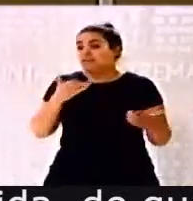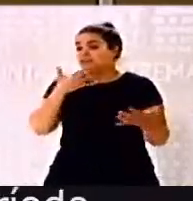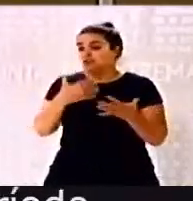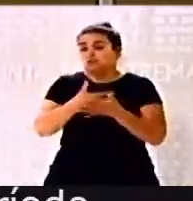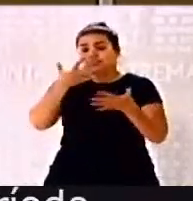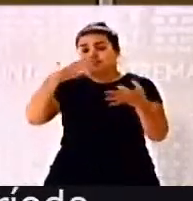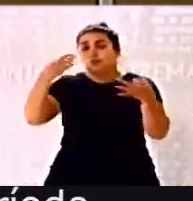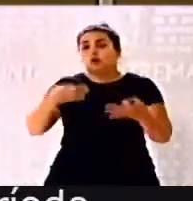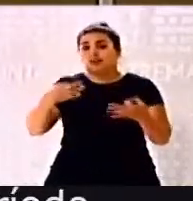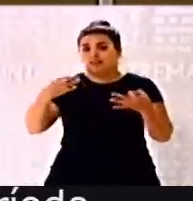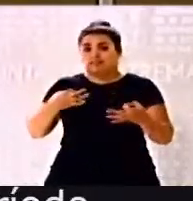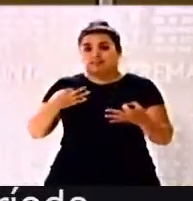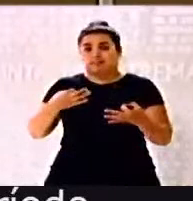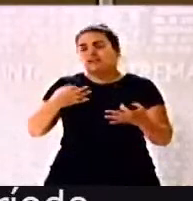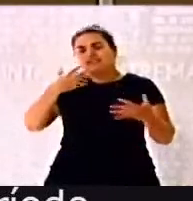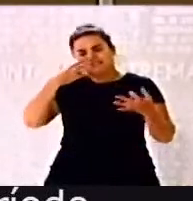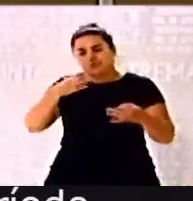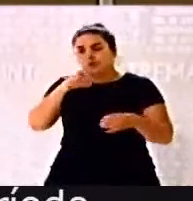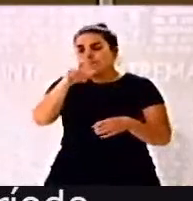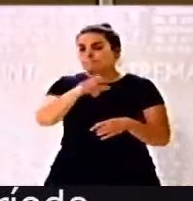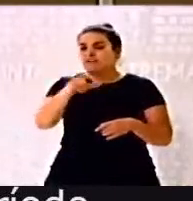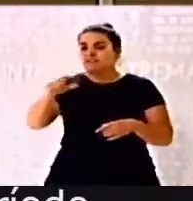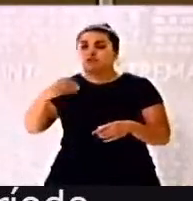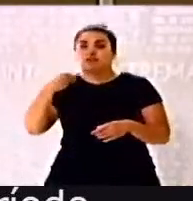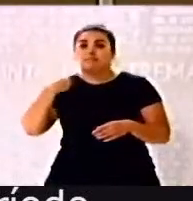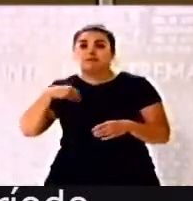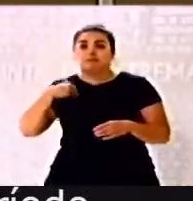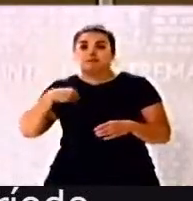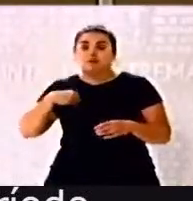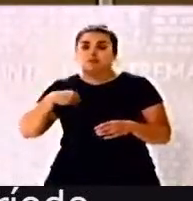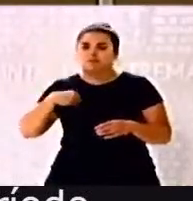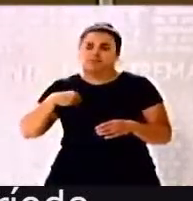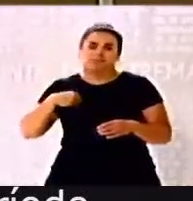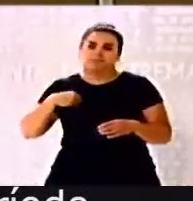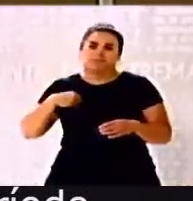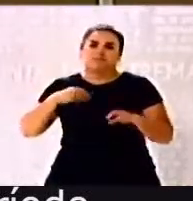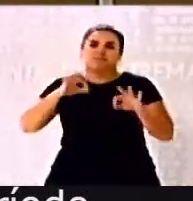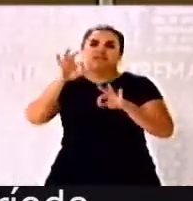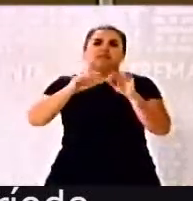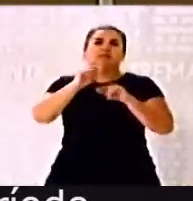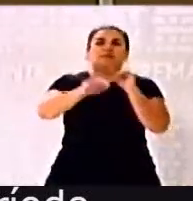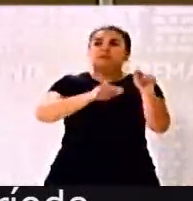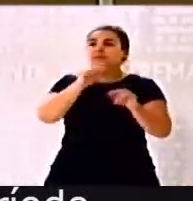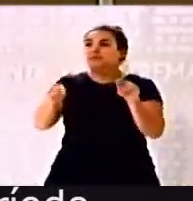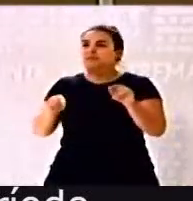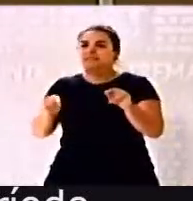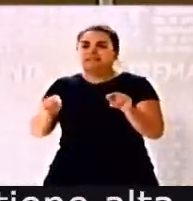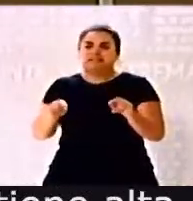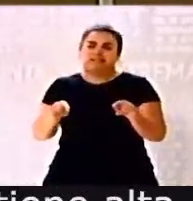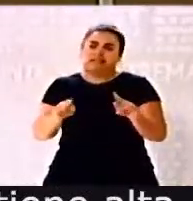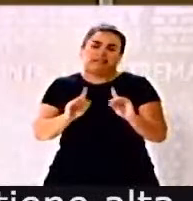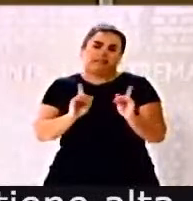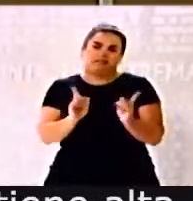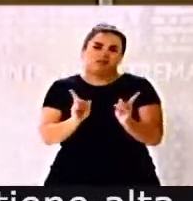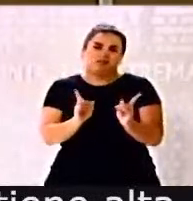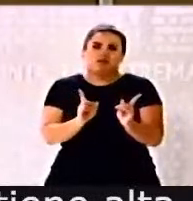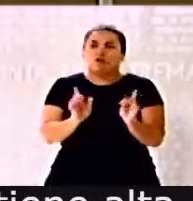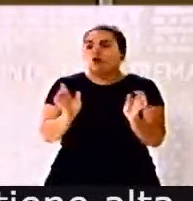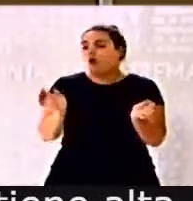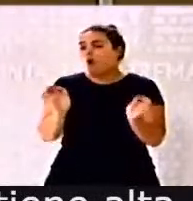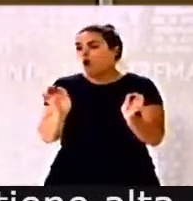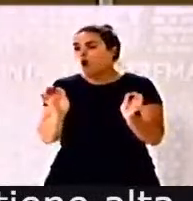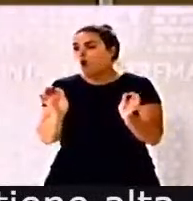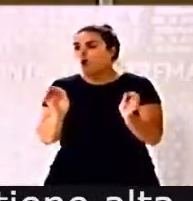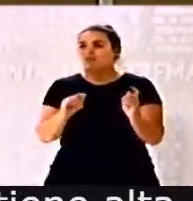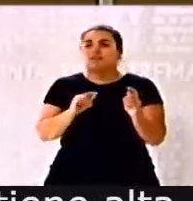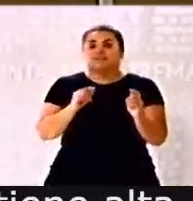seguridad ese paciente no tiene una alta tasa de infectividad o, en cualquier caso, no es